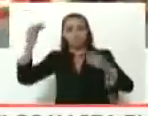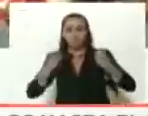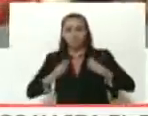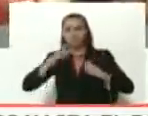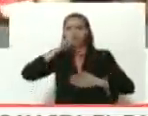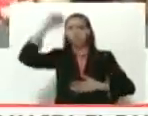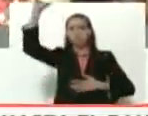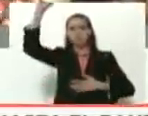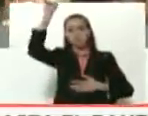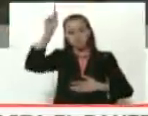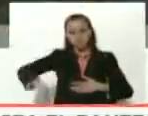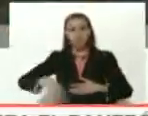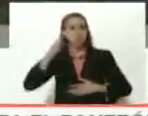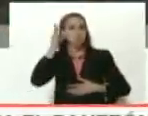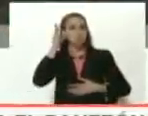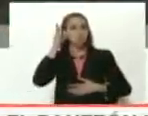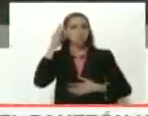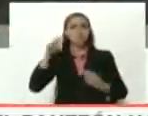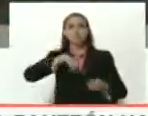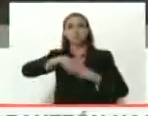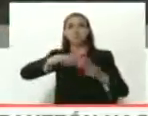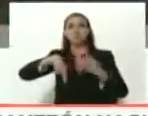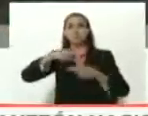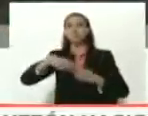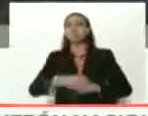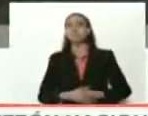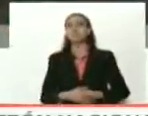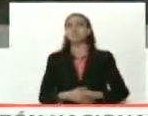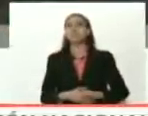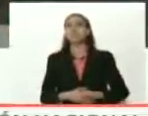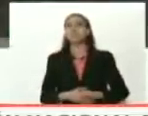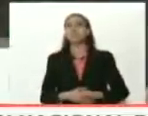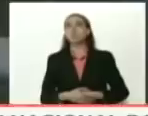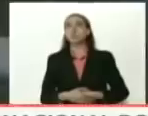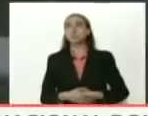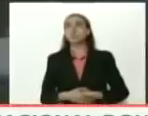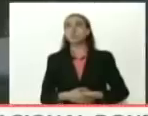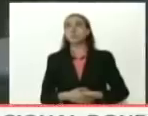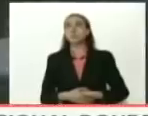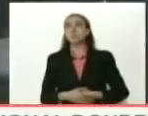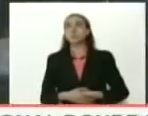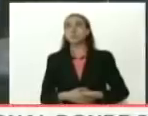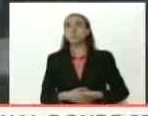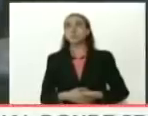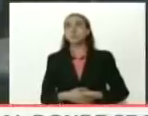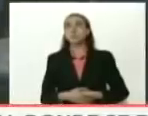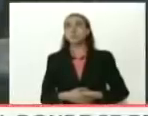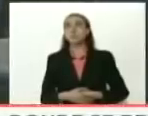Retorno a la voz.